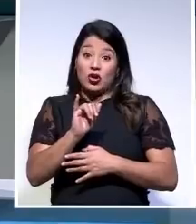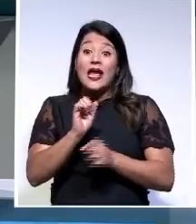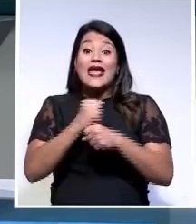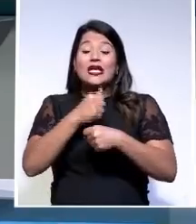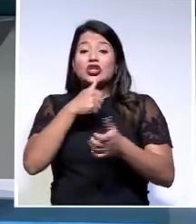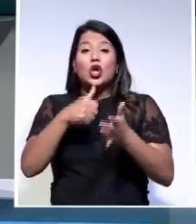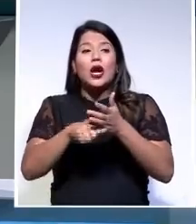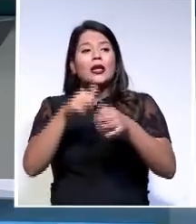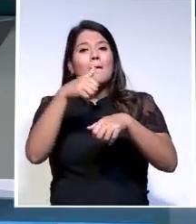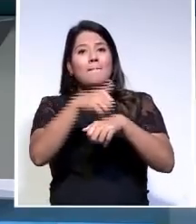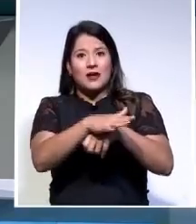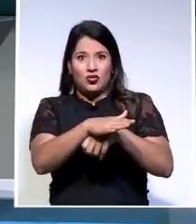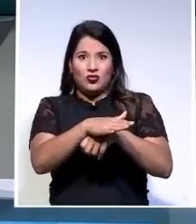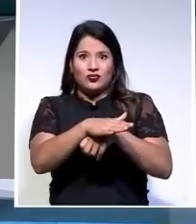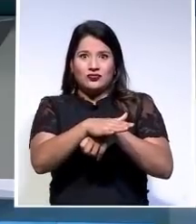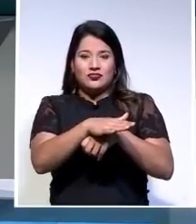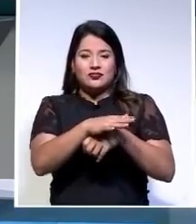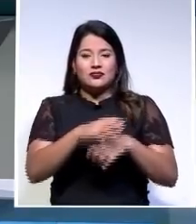los magistrados.